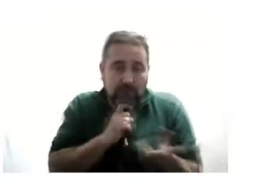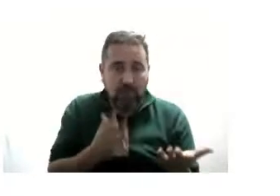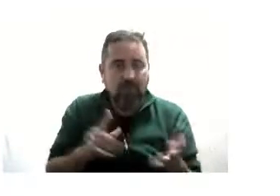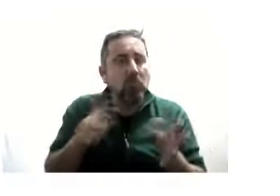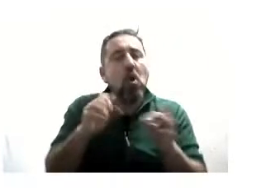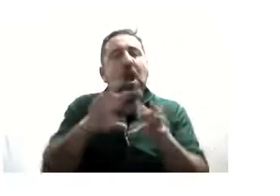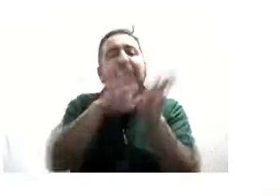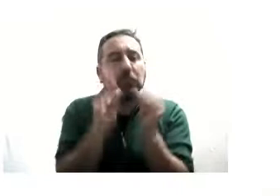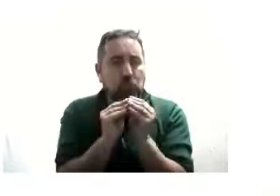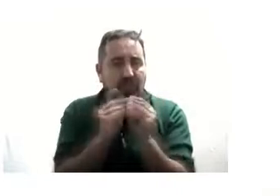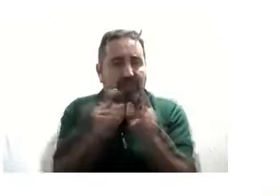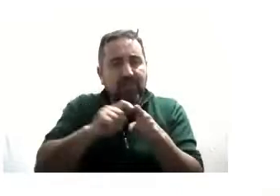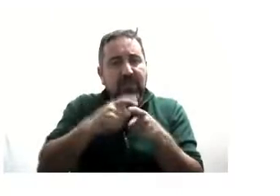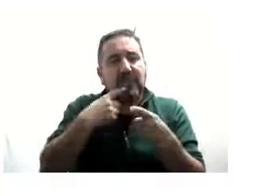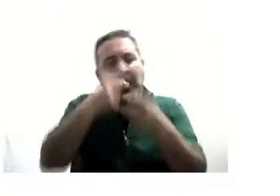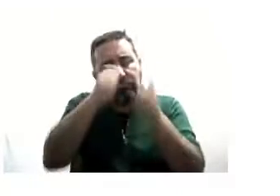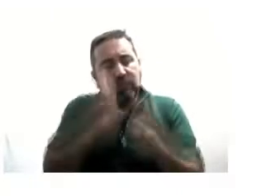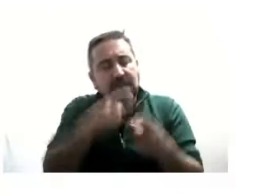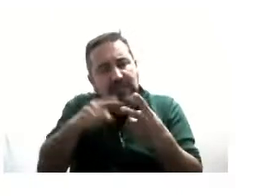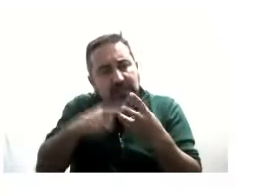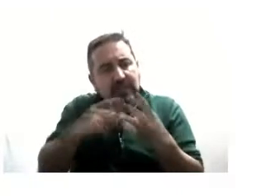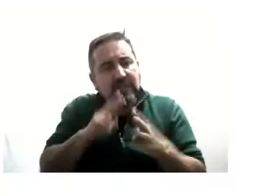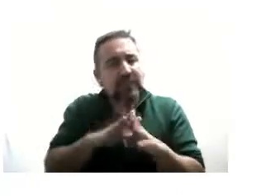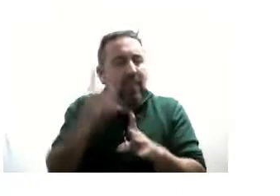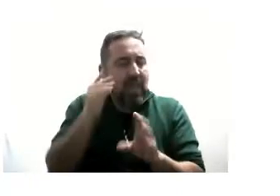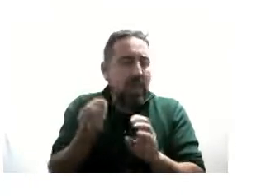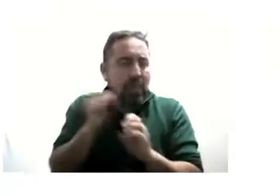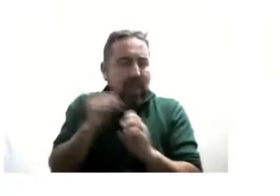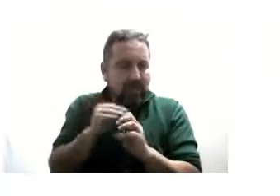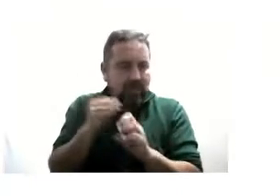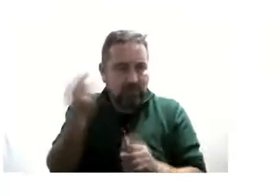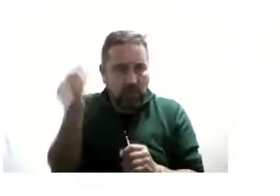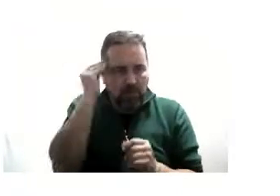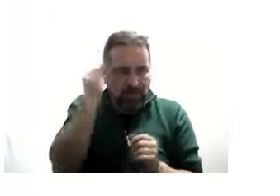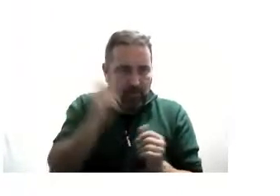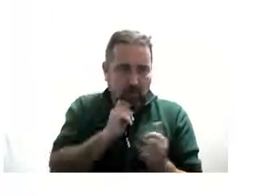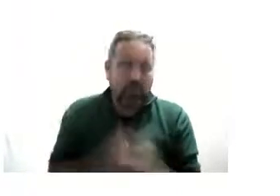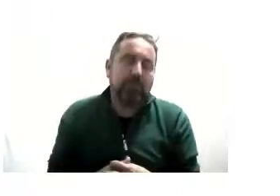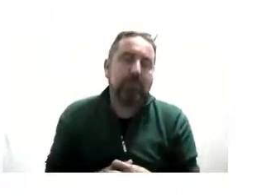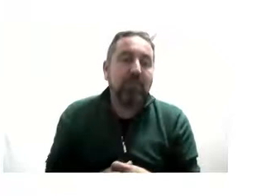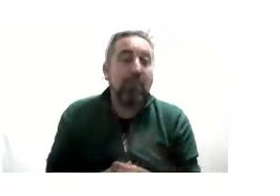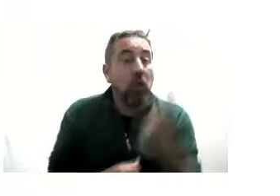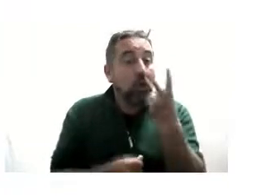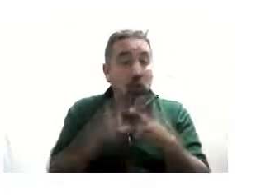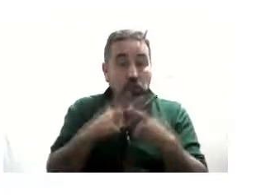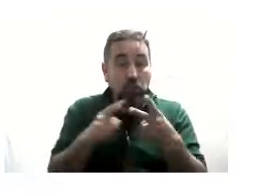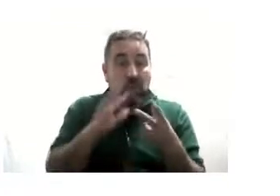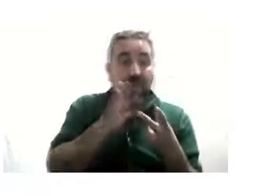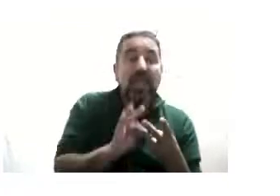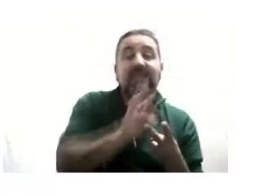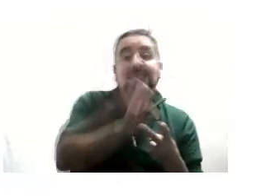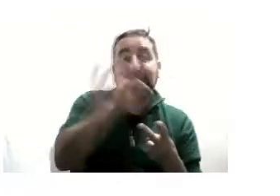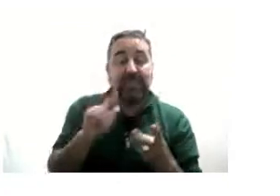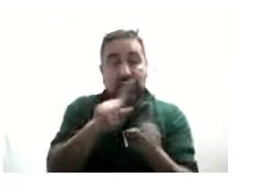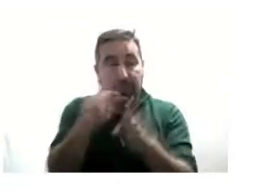resumen de los distintos tipos de implante y cuándo utilizamos unos y cuándo utilizamos otros, ¿no? Un par de cosas antes de pasar a la siguiente